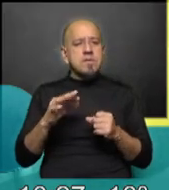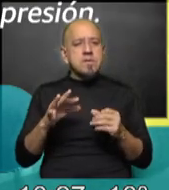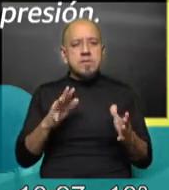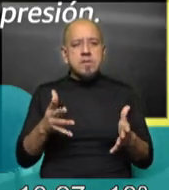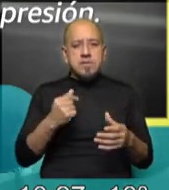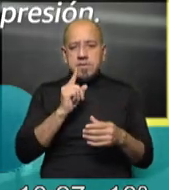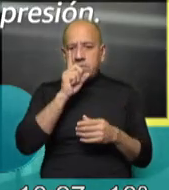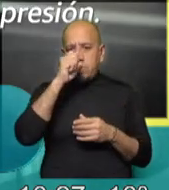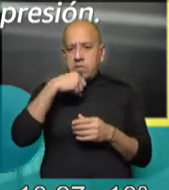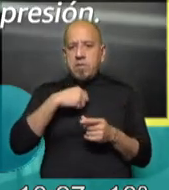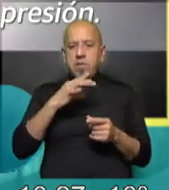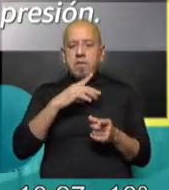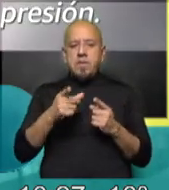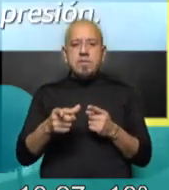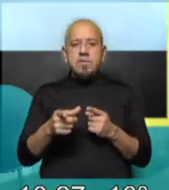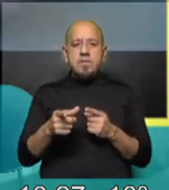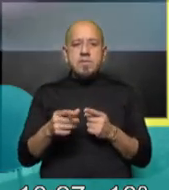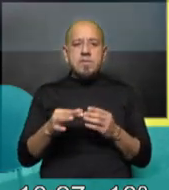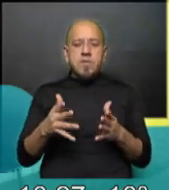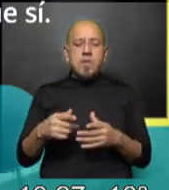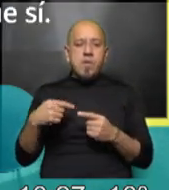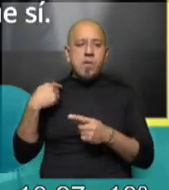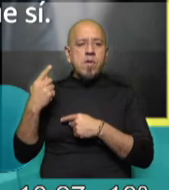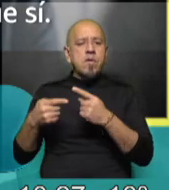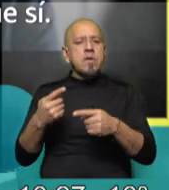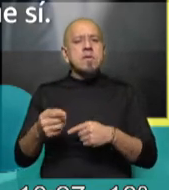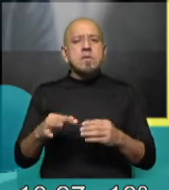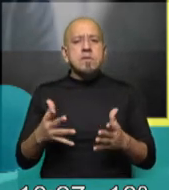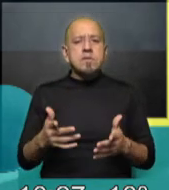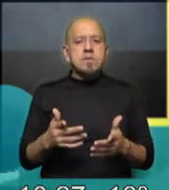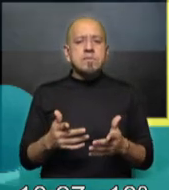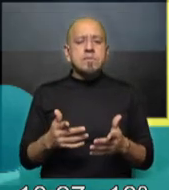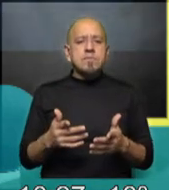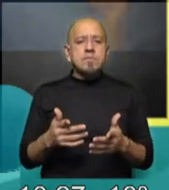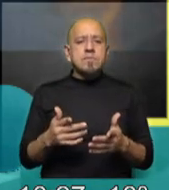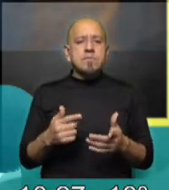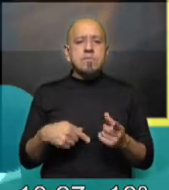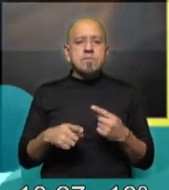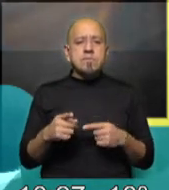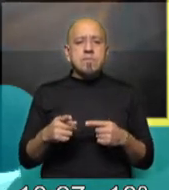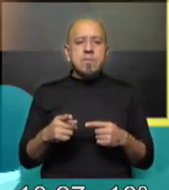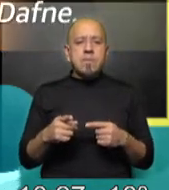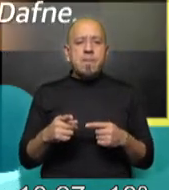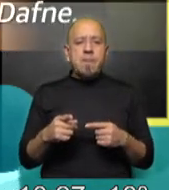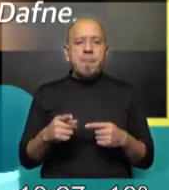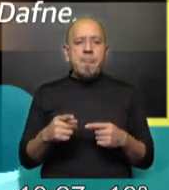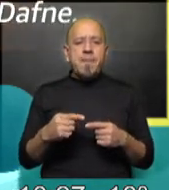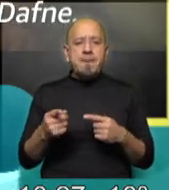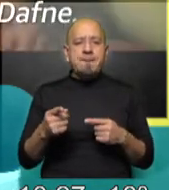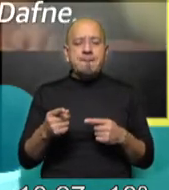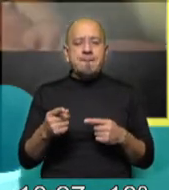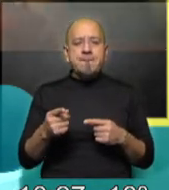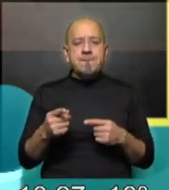de Montevideo... ¿De qué va la serie? Yo tampoco. Véanla. Y si pueden, véanla la temporada 1,